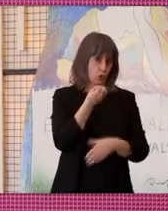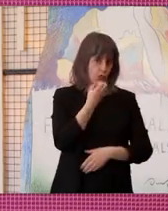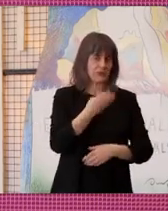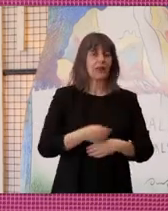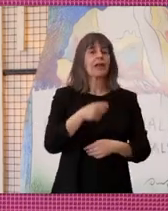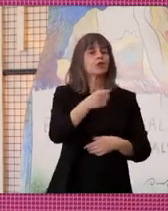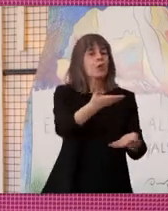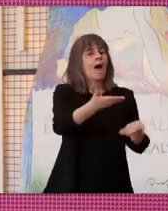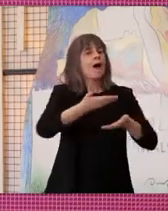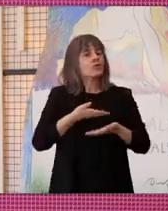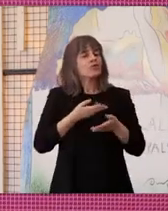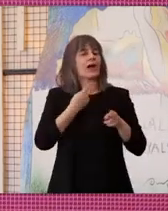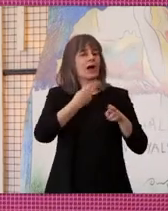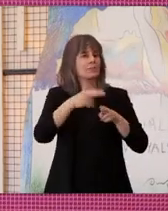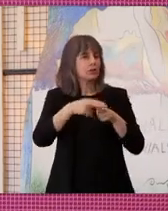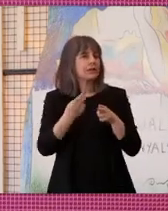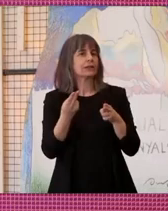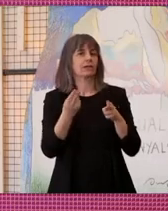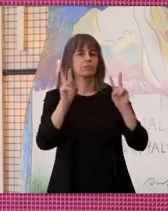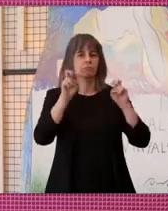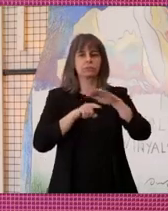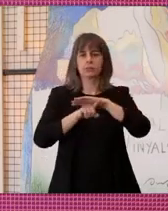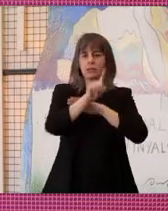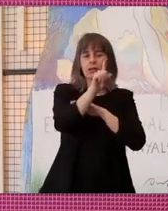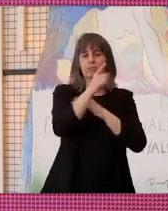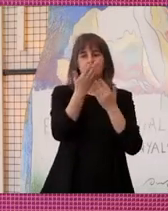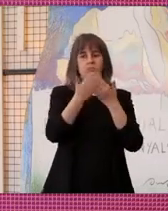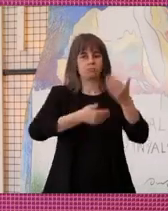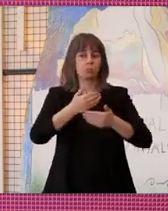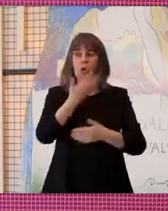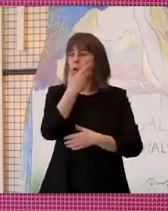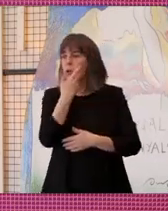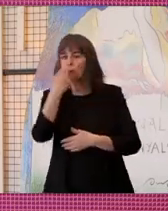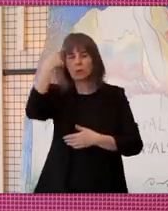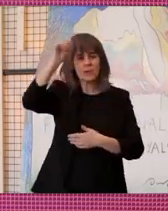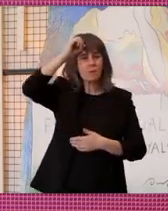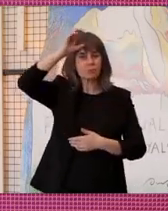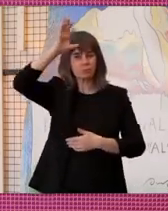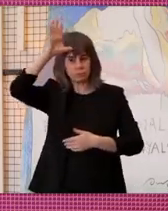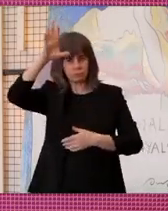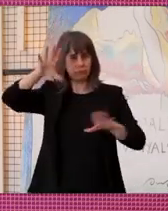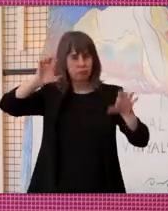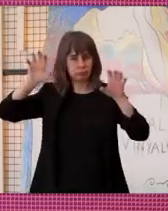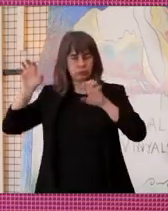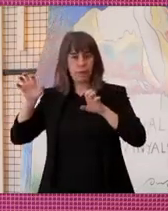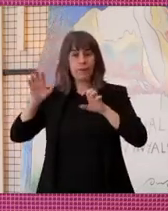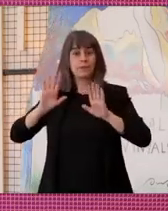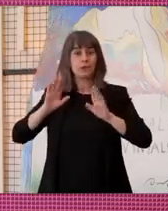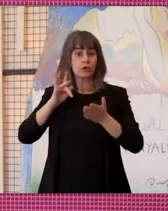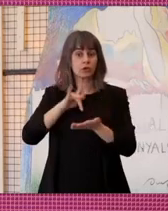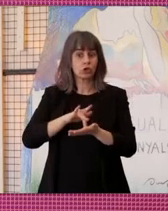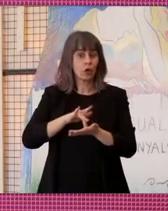políticamente Pues a avanzar a desarrollarme a conocer a saber más pero nunca había